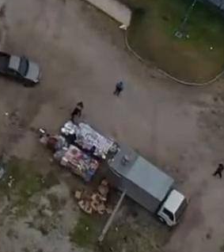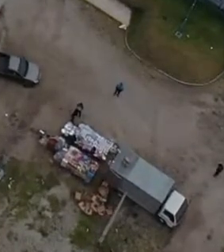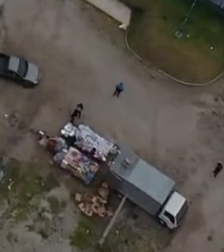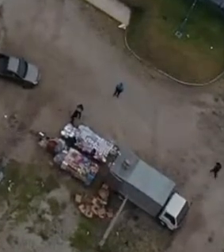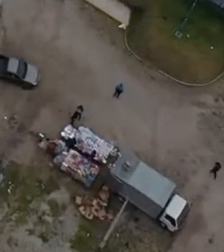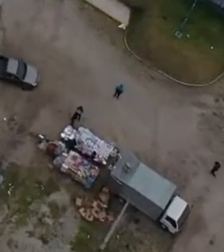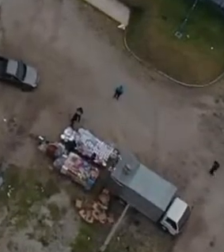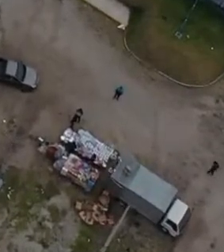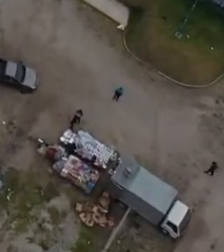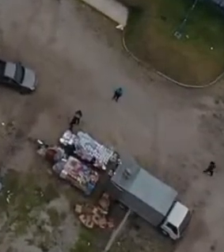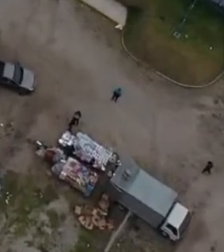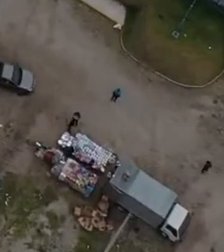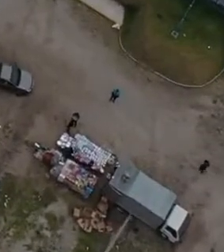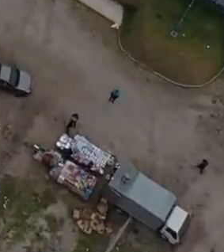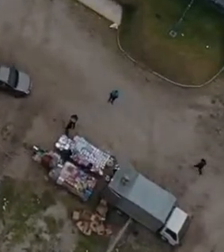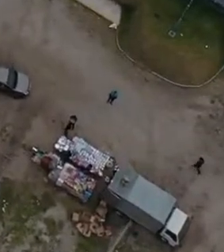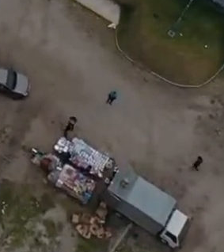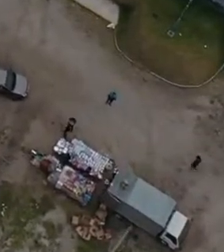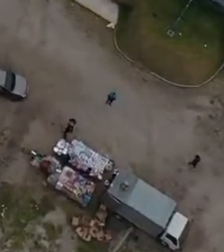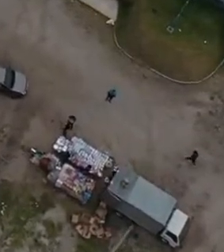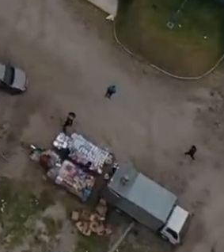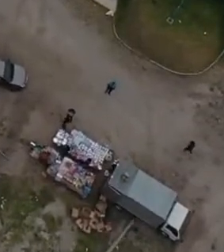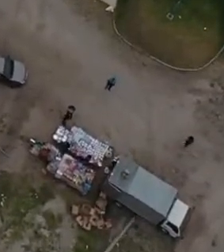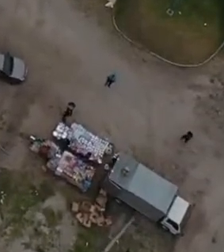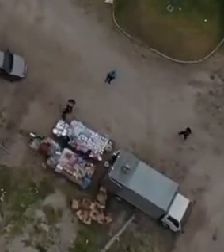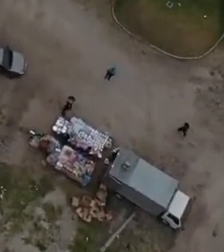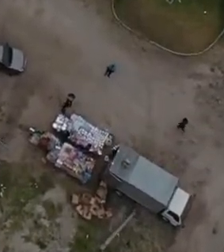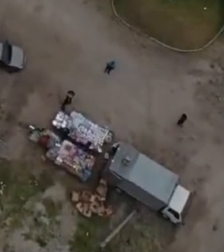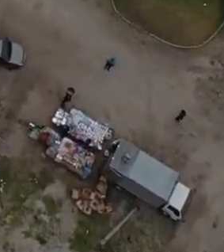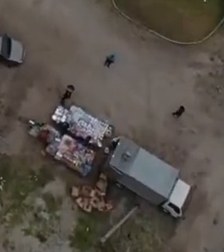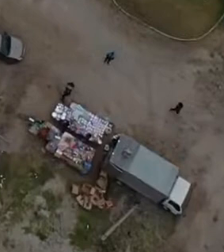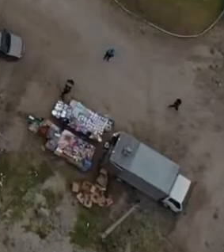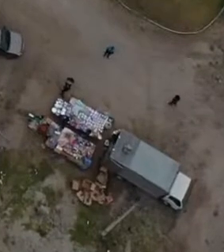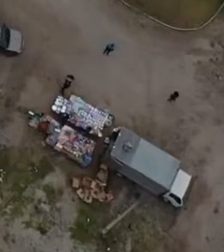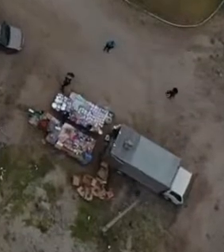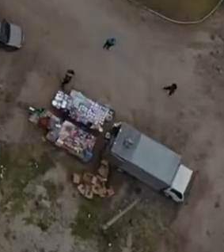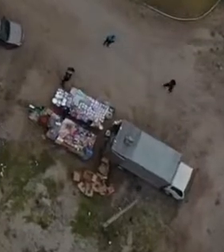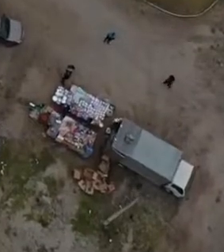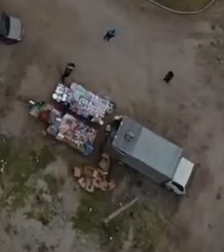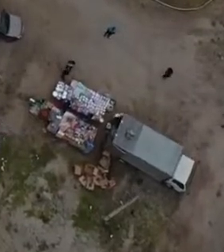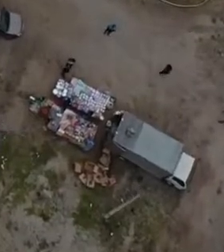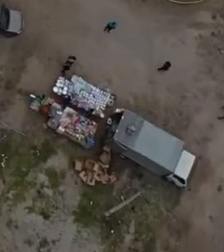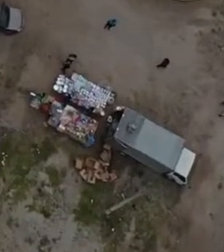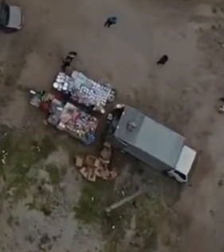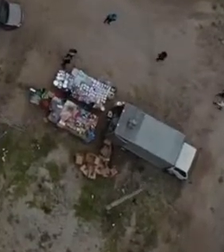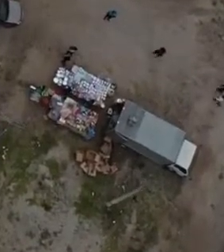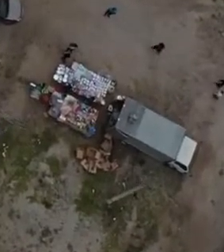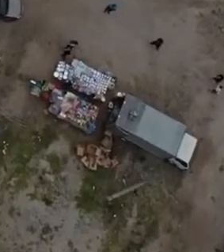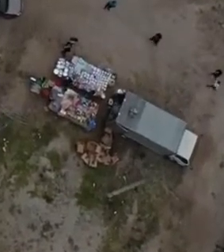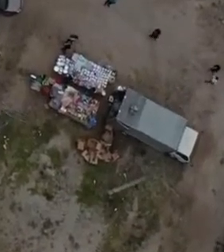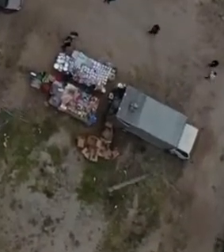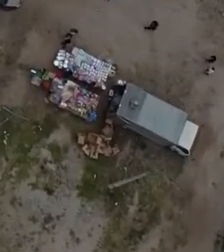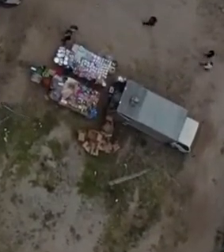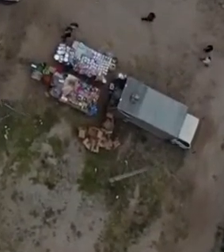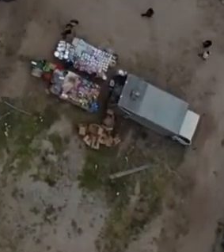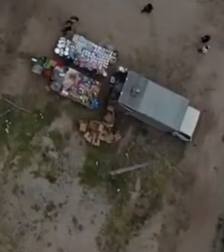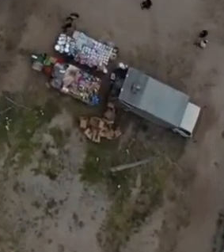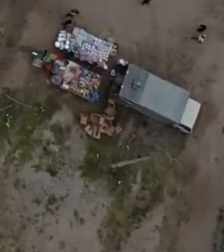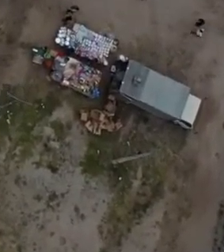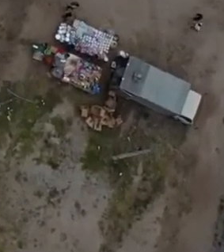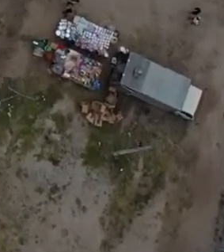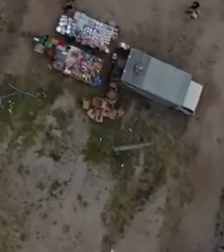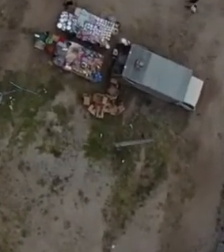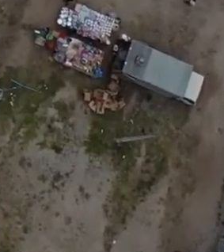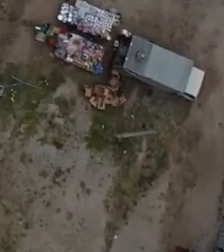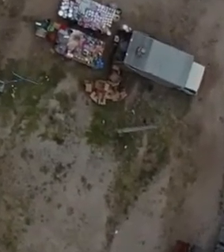Chinayata, Huihuacamaita, Tarpuicamaita, Pachinji, Yachingapag, Huihuacunata, Jatuna, Pambacunapi, Jatushpa, Katichumi,